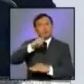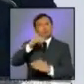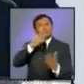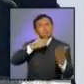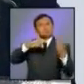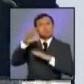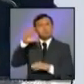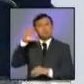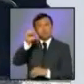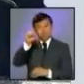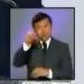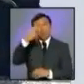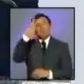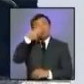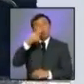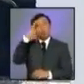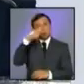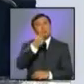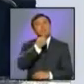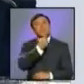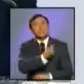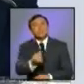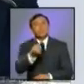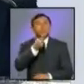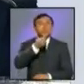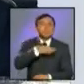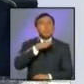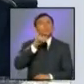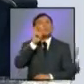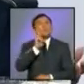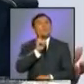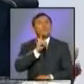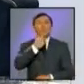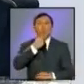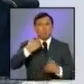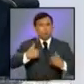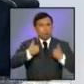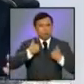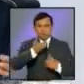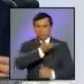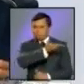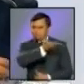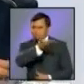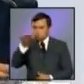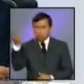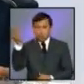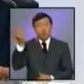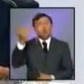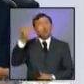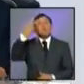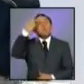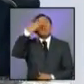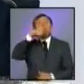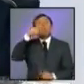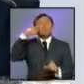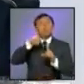estrategia probablemente me equivoco y sea una estrategia muy buena Pero cuál es el resultado